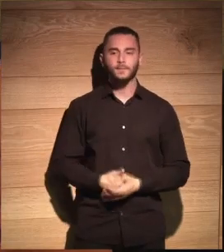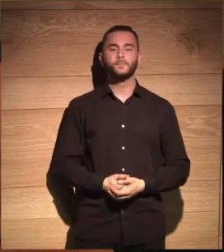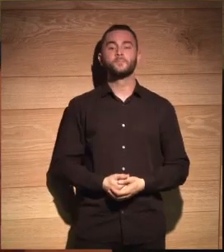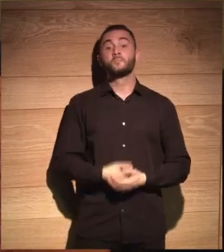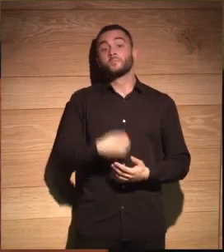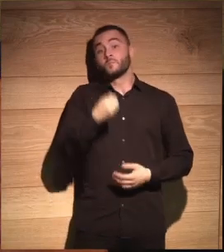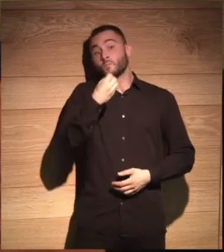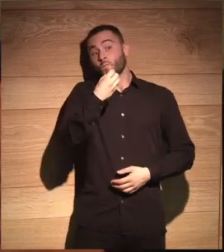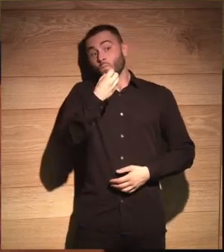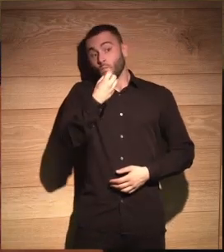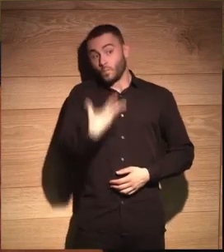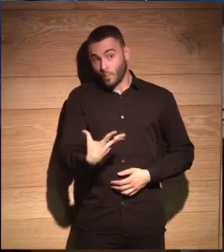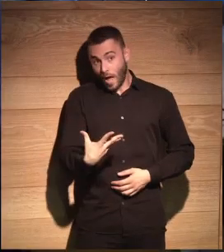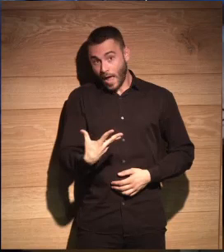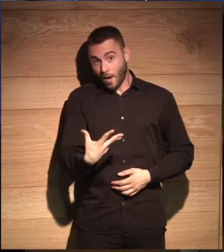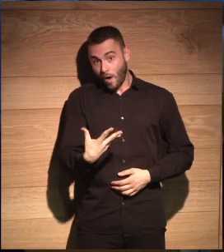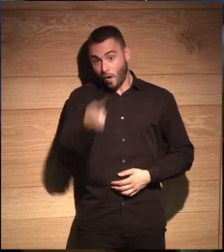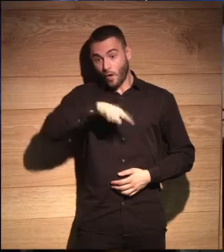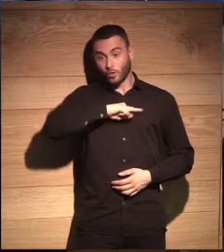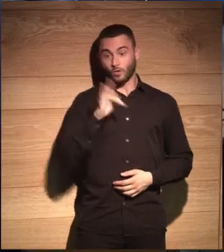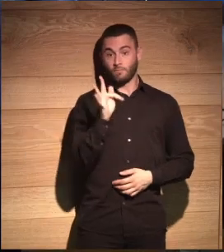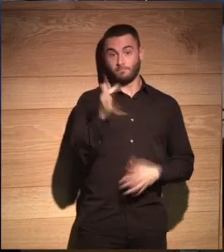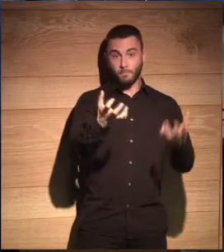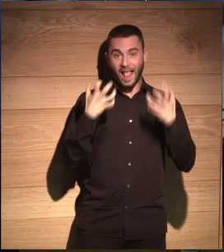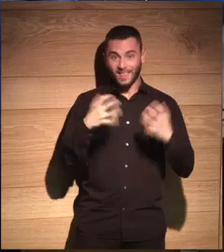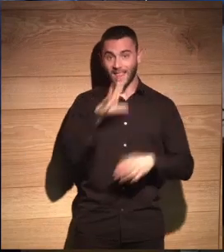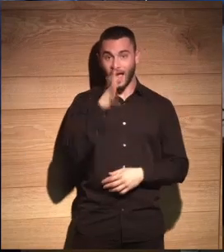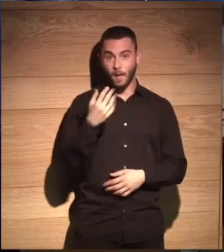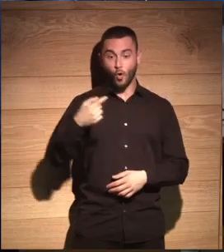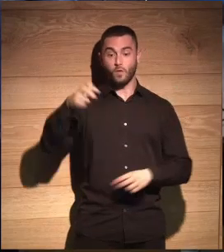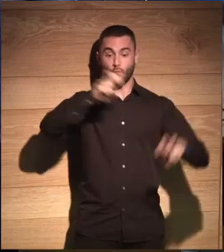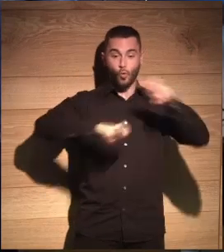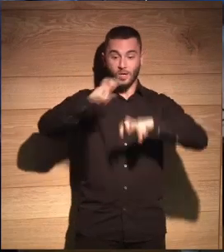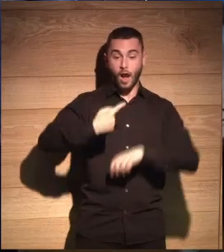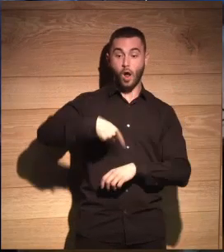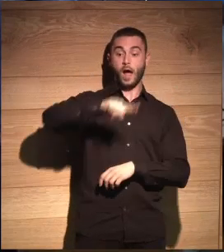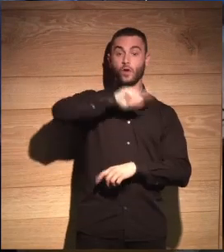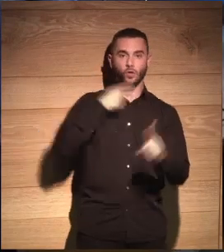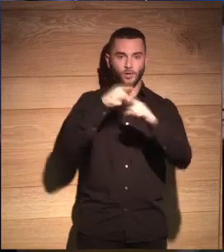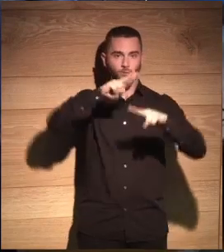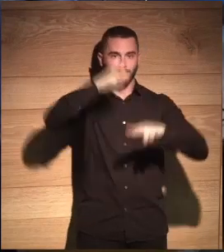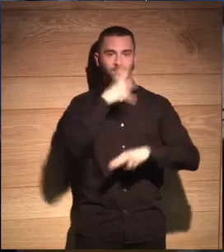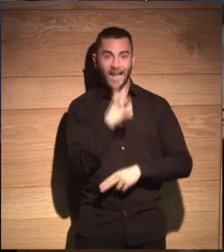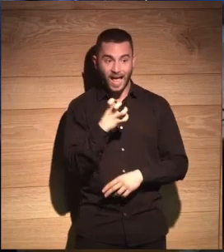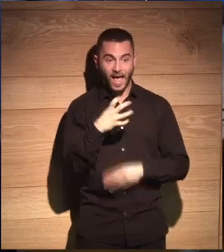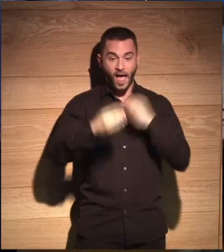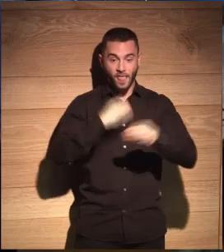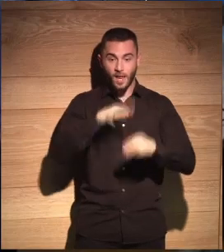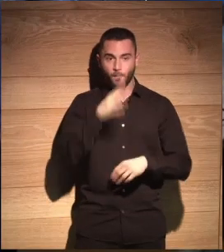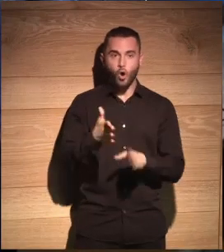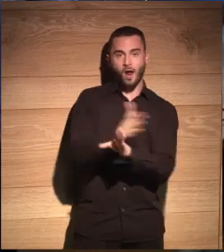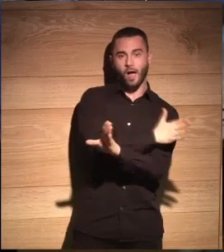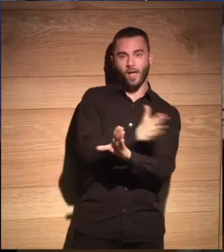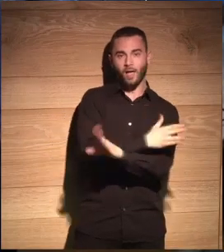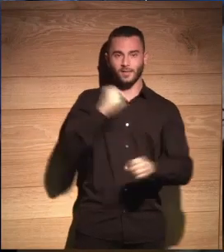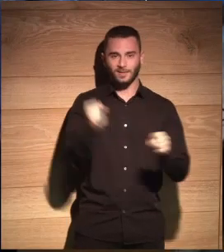Pues, bueno, partimos con un poco de ventaja aquí porque justo nos buscaron para hacer Black Sad por nuestros trabajos